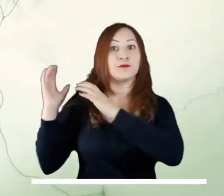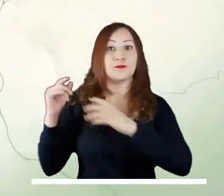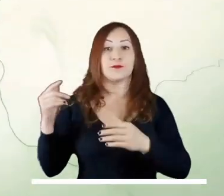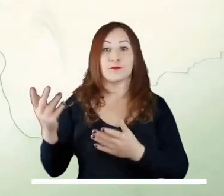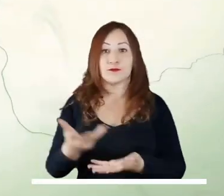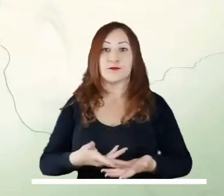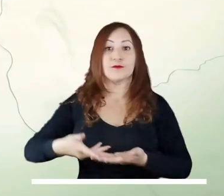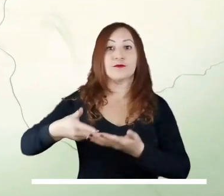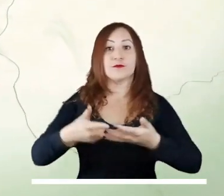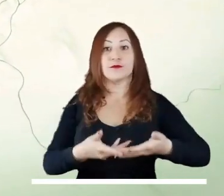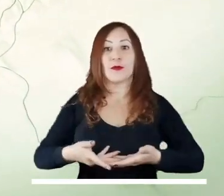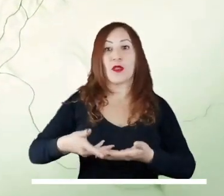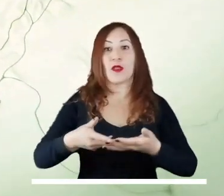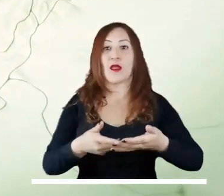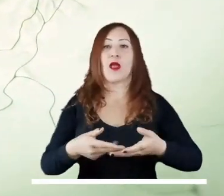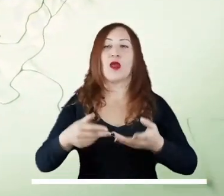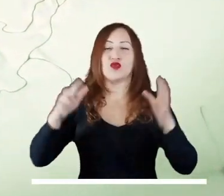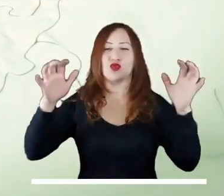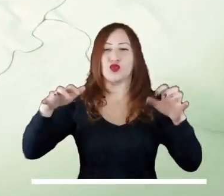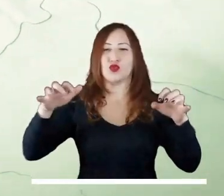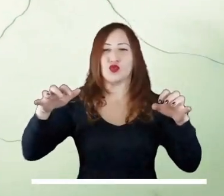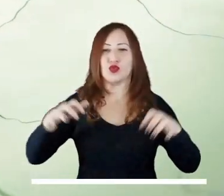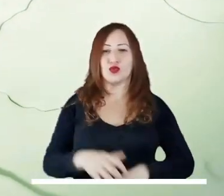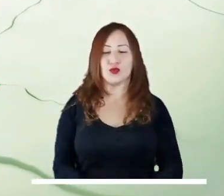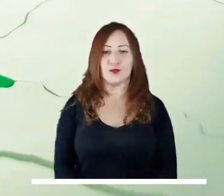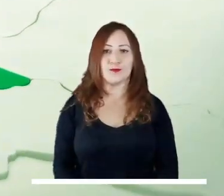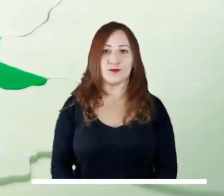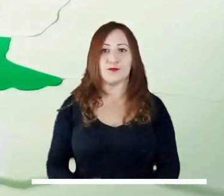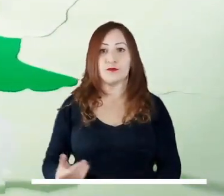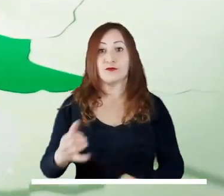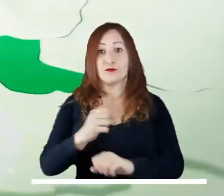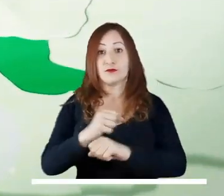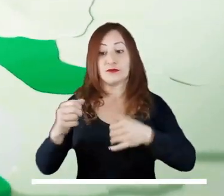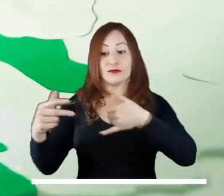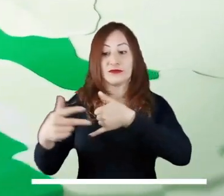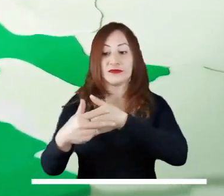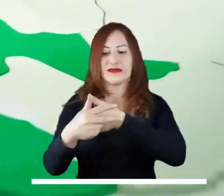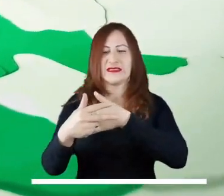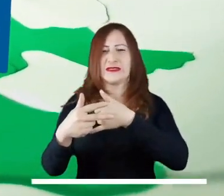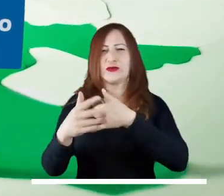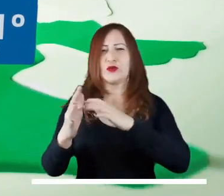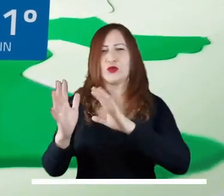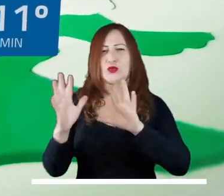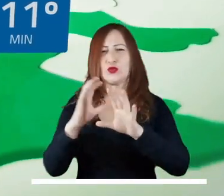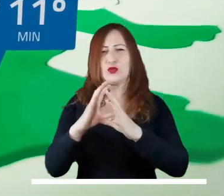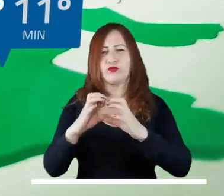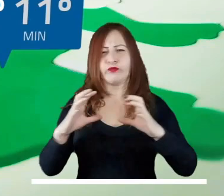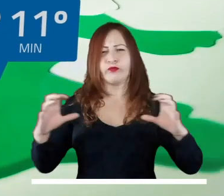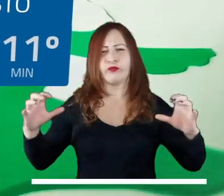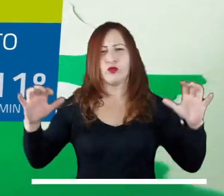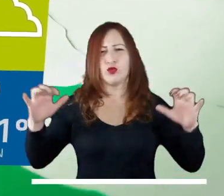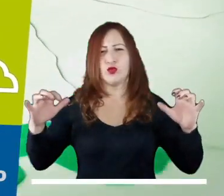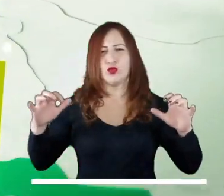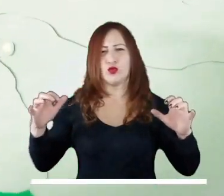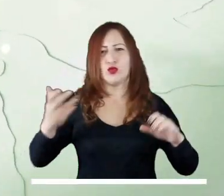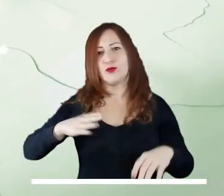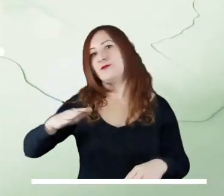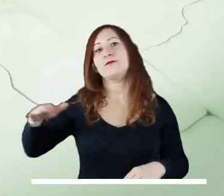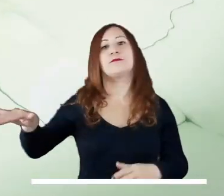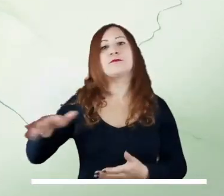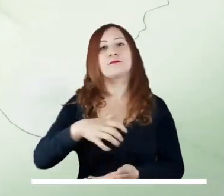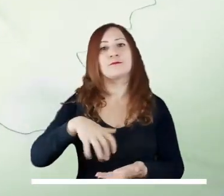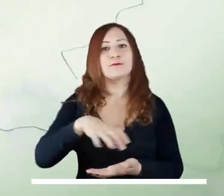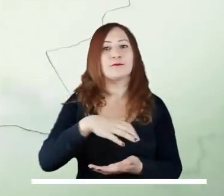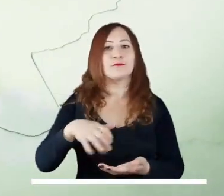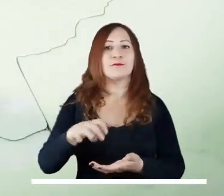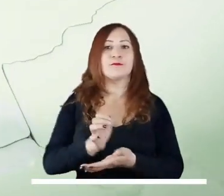Jornada nubosa le espera al Pacífico, con lluvias sectorizadas en sectores de Chocó. En Cali, Popayán y Quibdó se anuncian